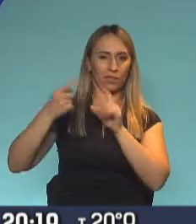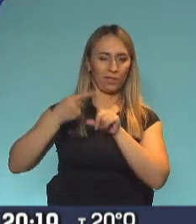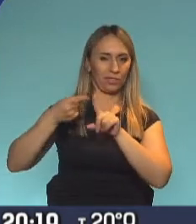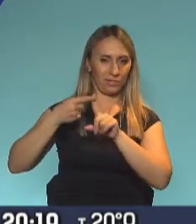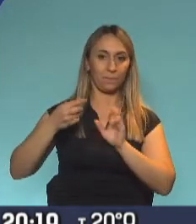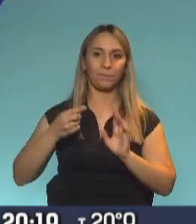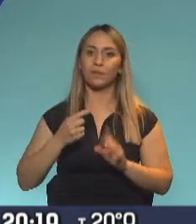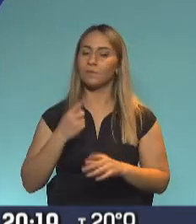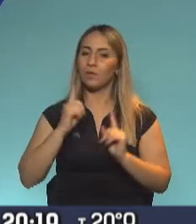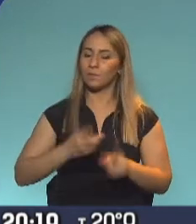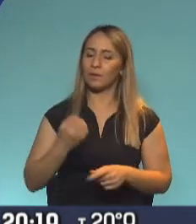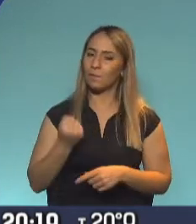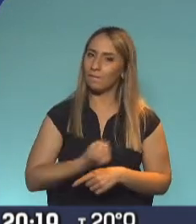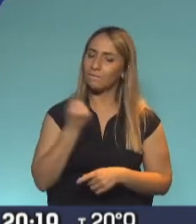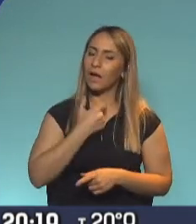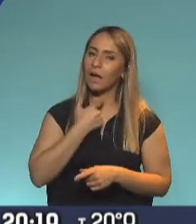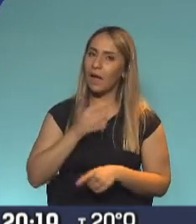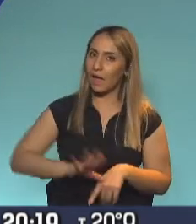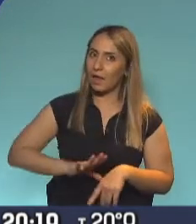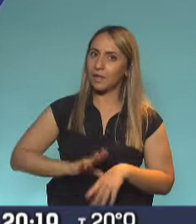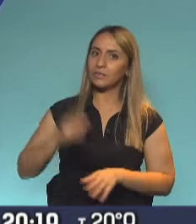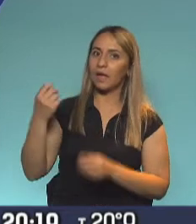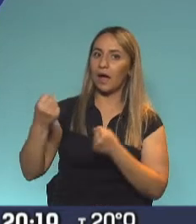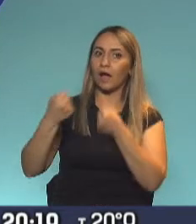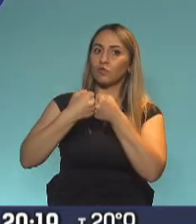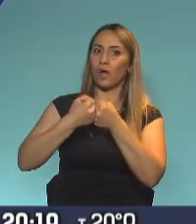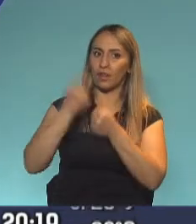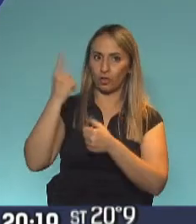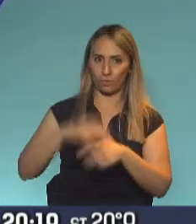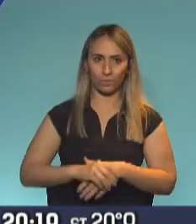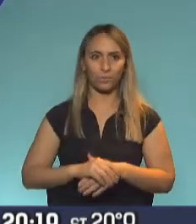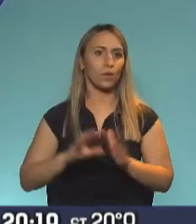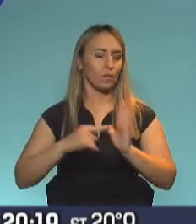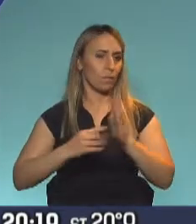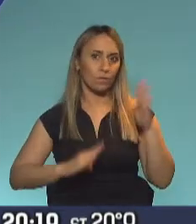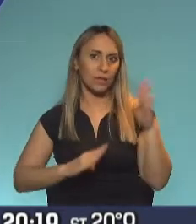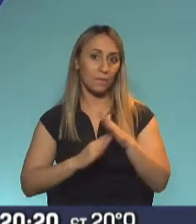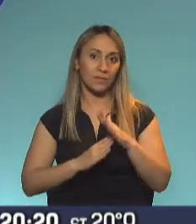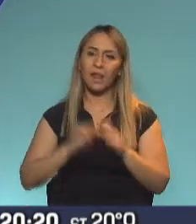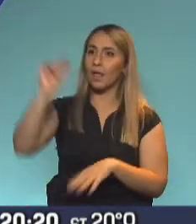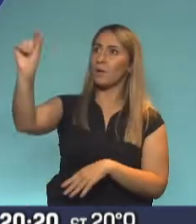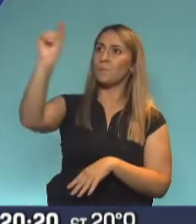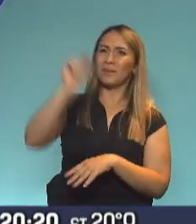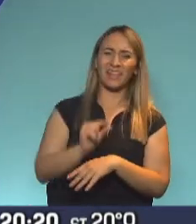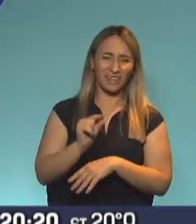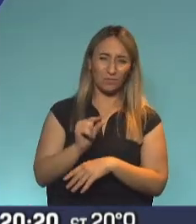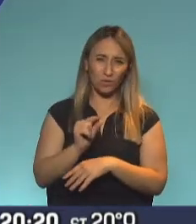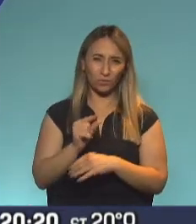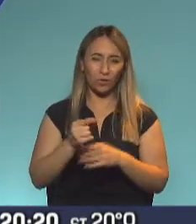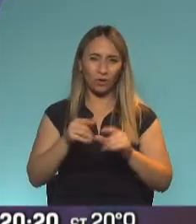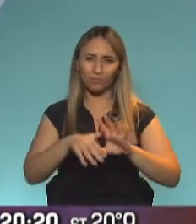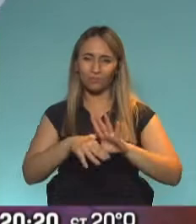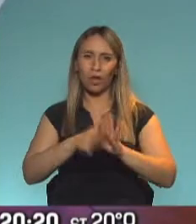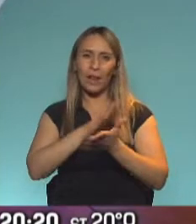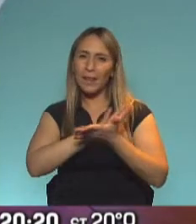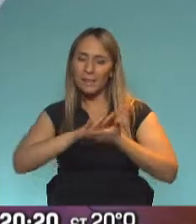con el Fondo Monetario Internacional, ¿no? Claro, Gaby, y con los acreedores, claro. Totalmente. Hay que entender esto. A ver, el préstamo fue tomado de manera irregular. Para decirlo de una